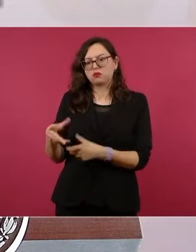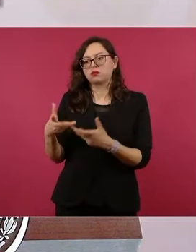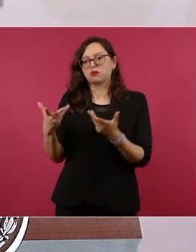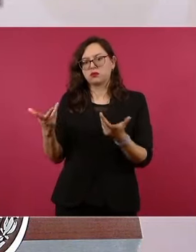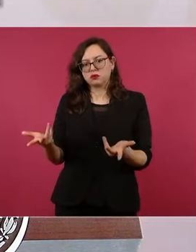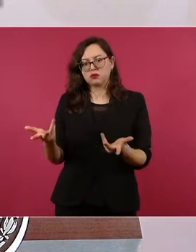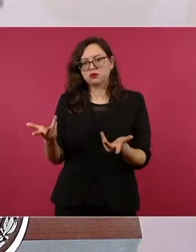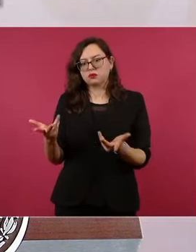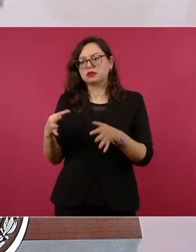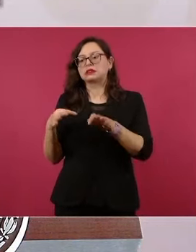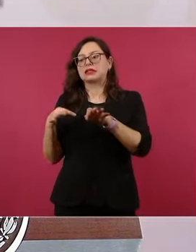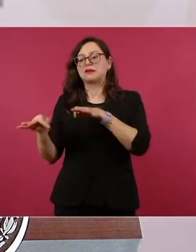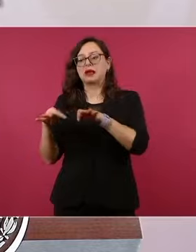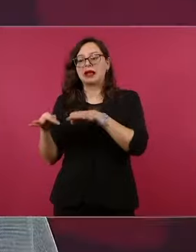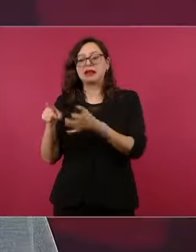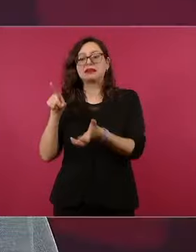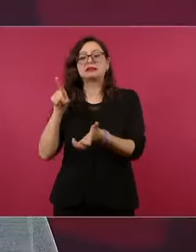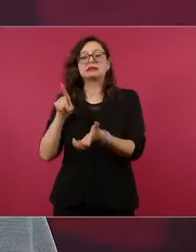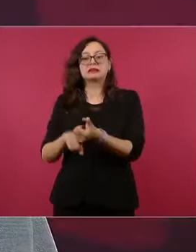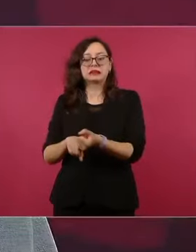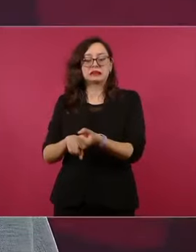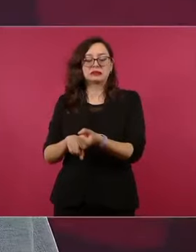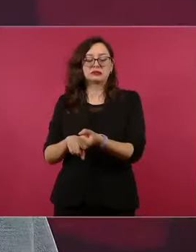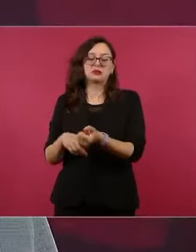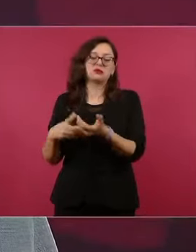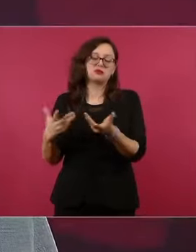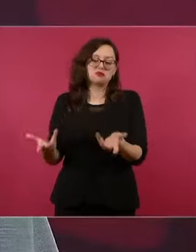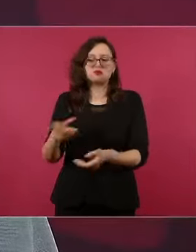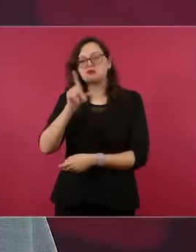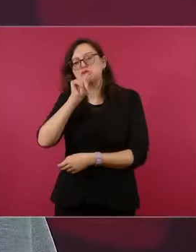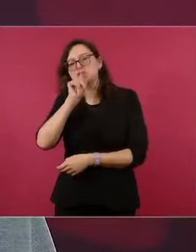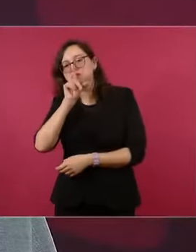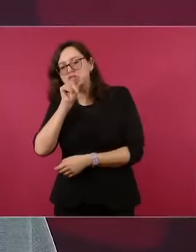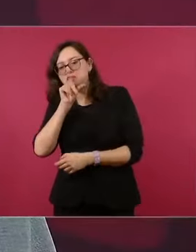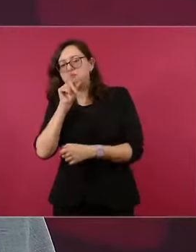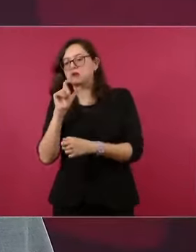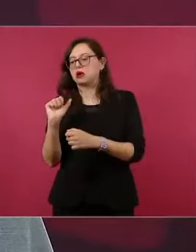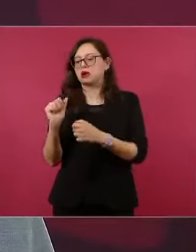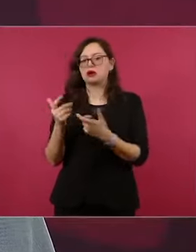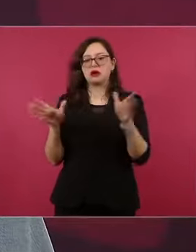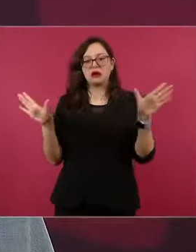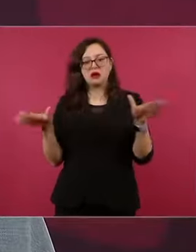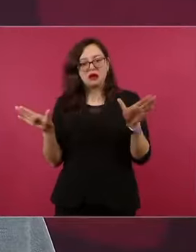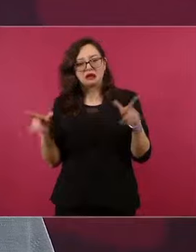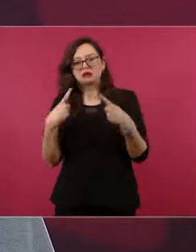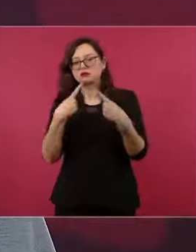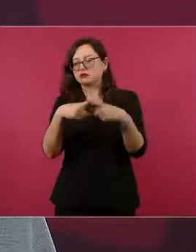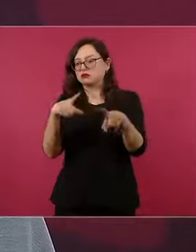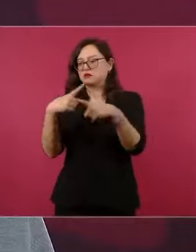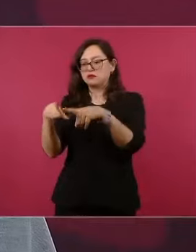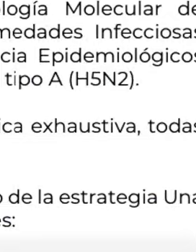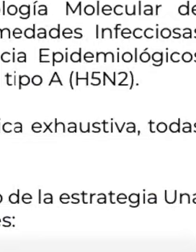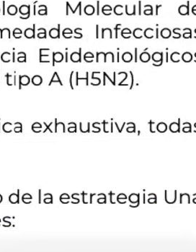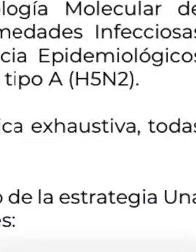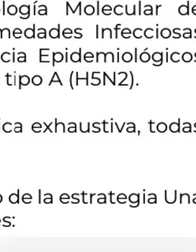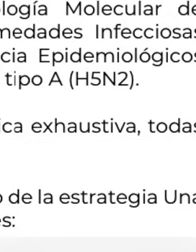dan para los trabajadores que atienden aves y que trabajan en ellas. Este paciente no tenía nada de